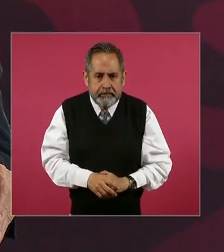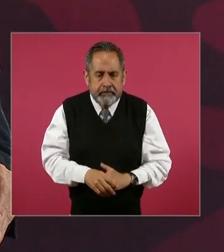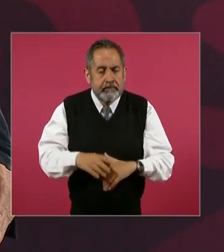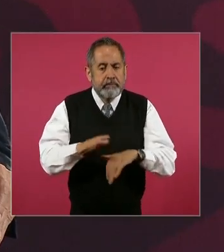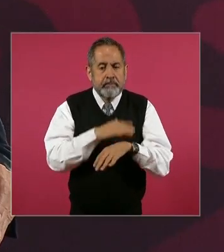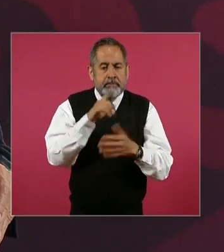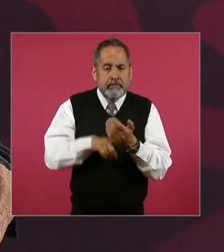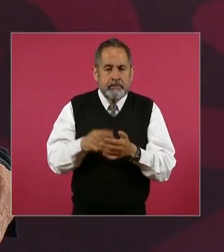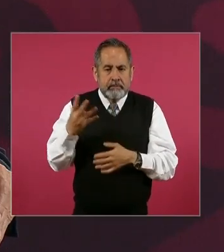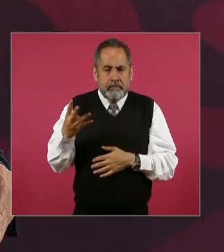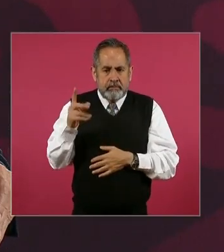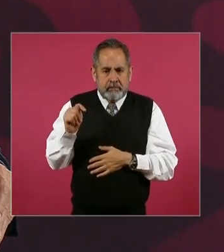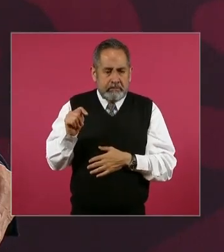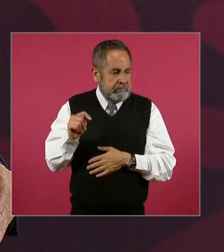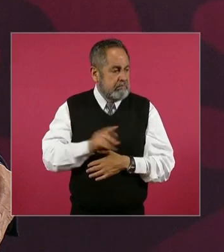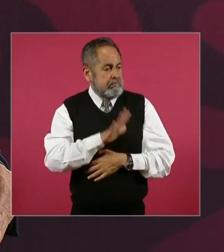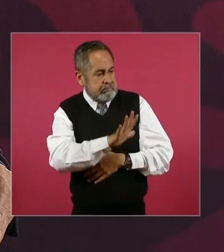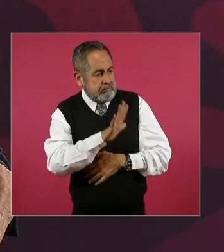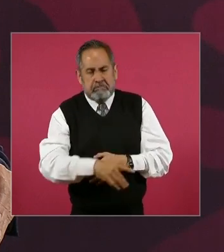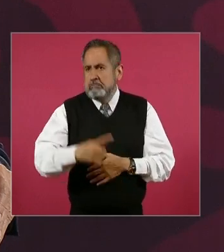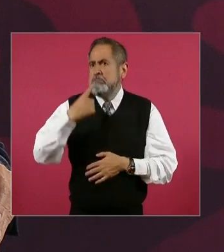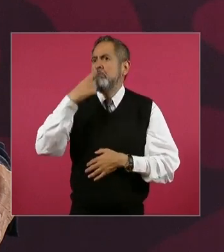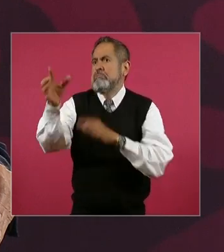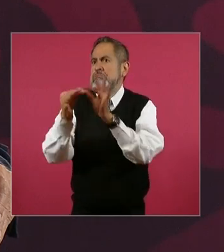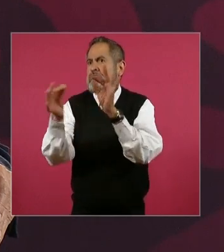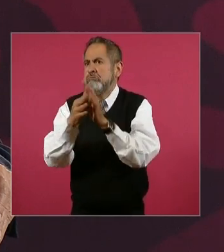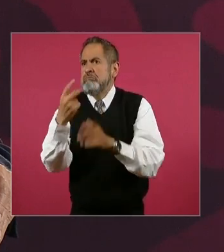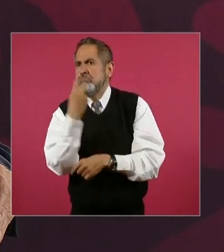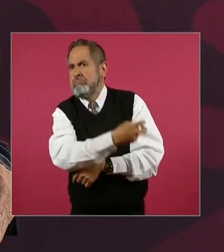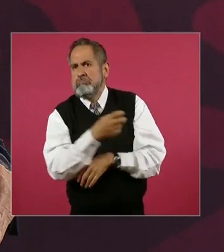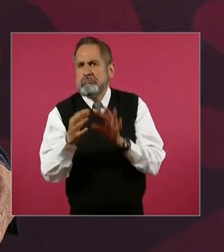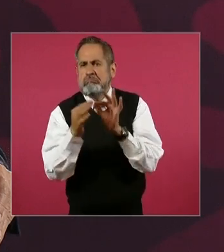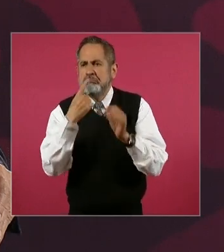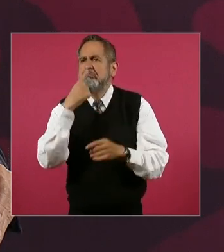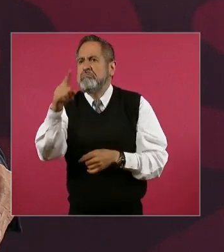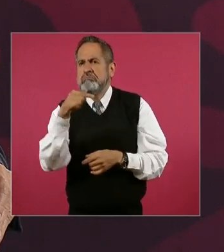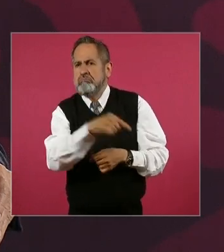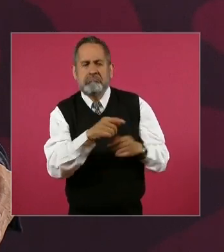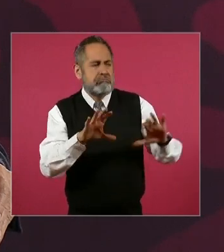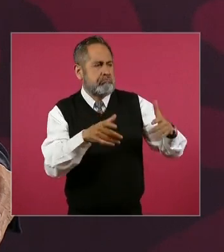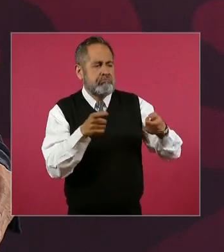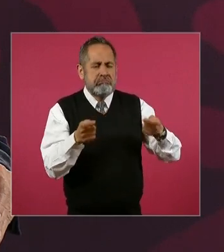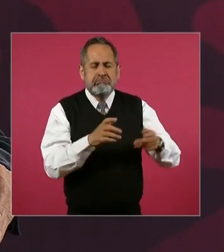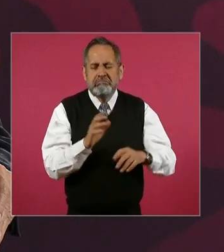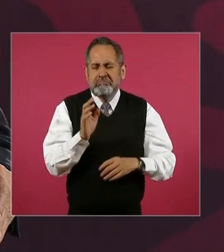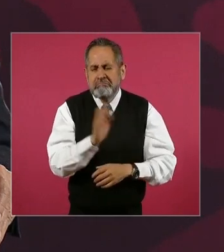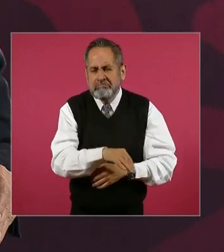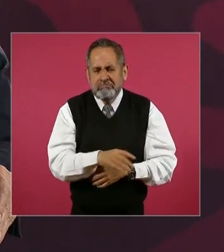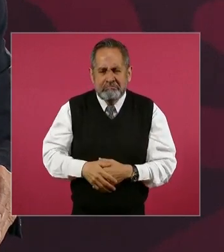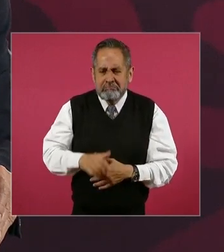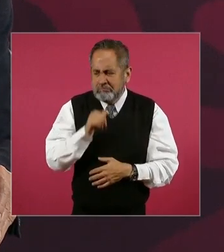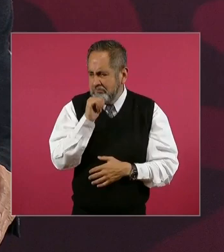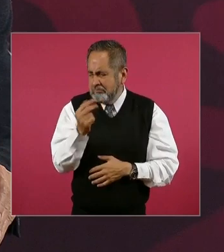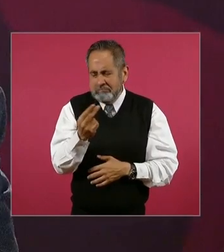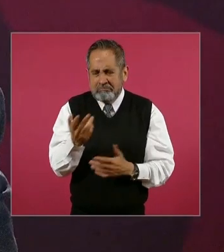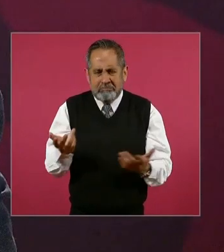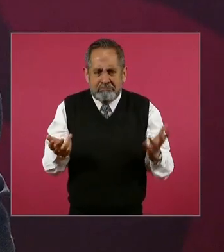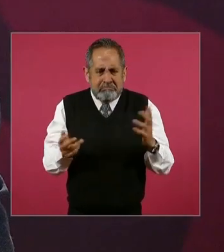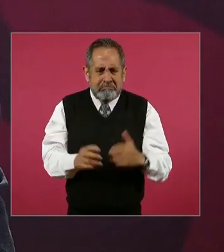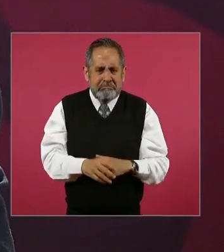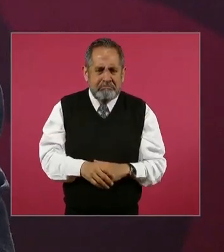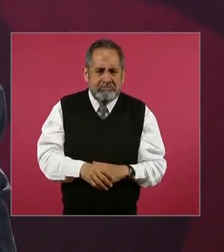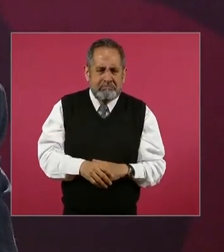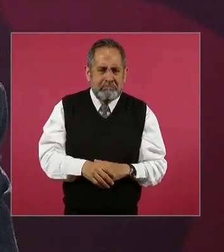porque la cuarta t no fue a los tribunales electorales a quejarse la monopolización del espacio